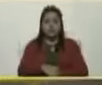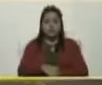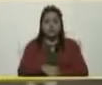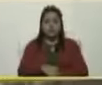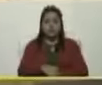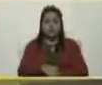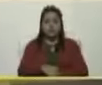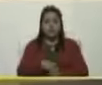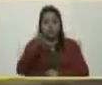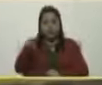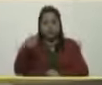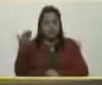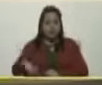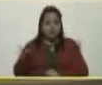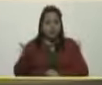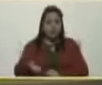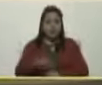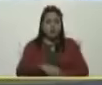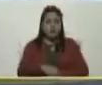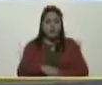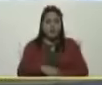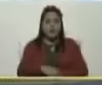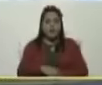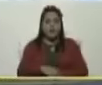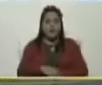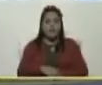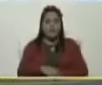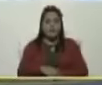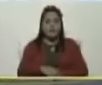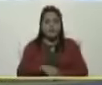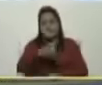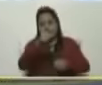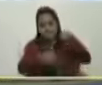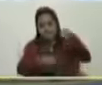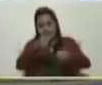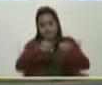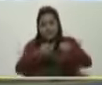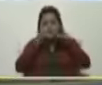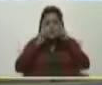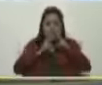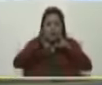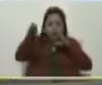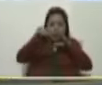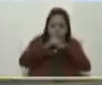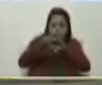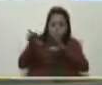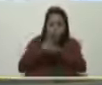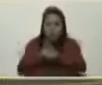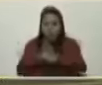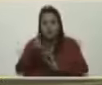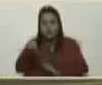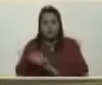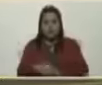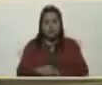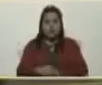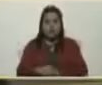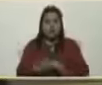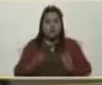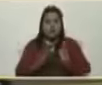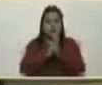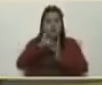y muy importante, el aseo, camiones de aseo. Y otra cosa, que en San Juan de los Morros parece la